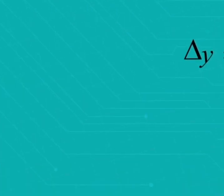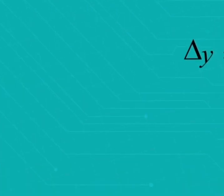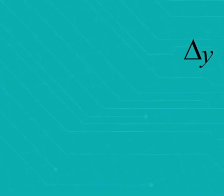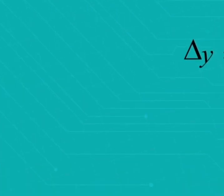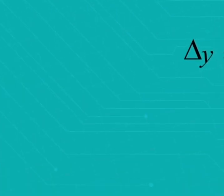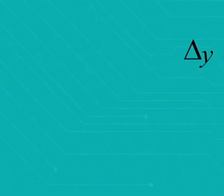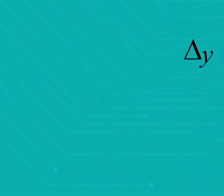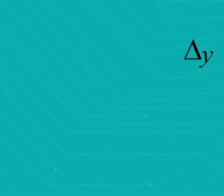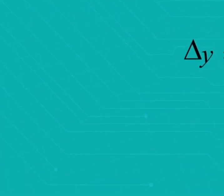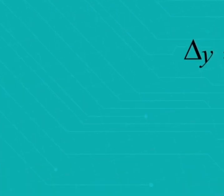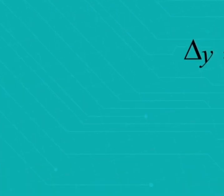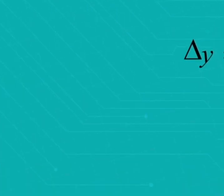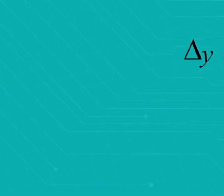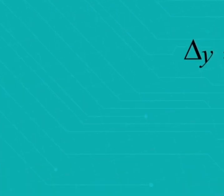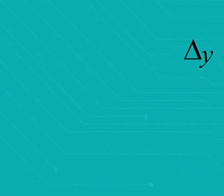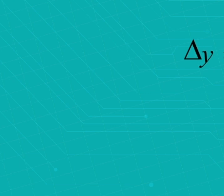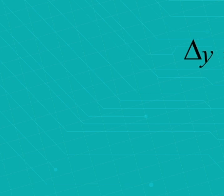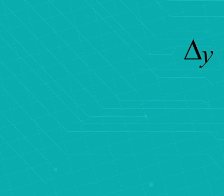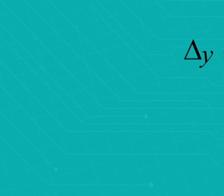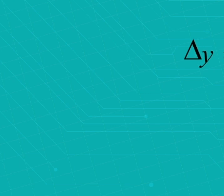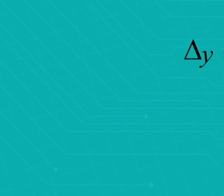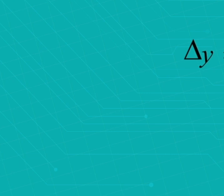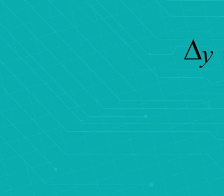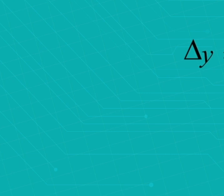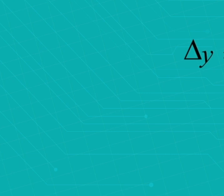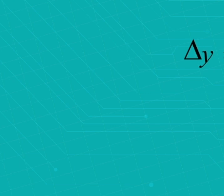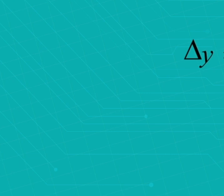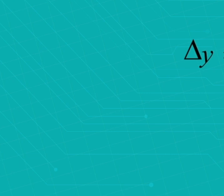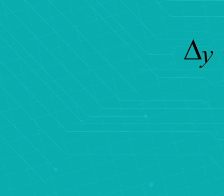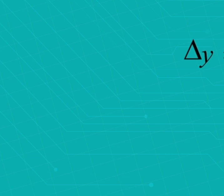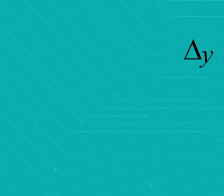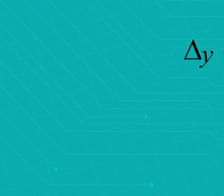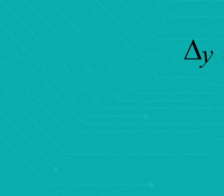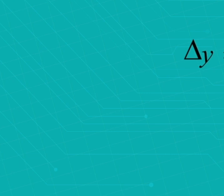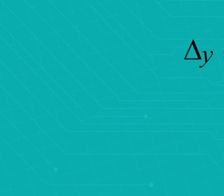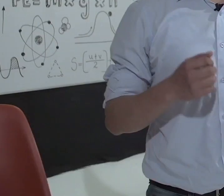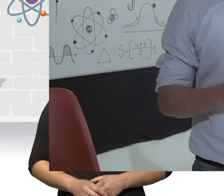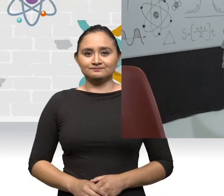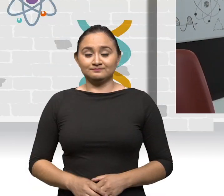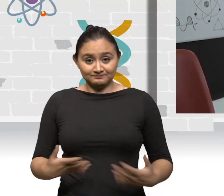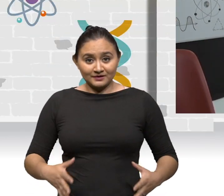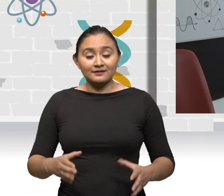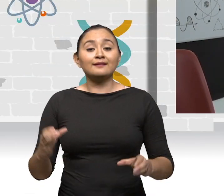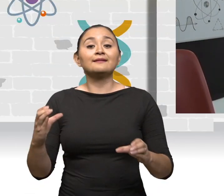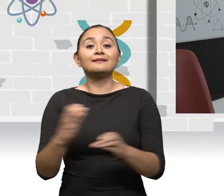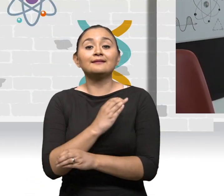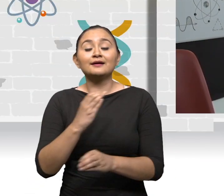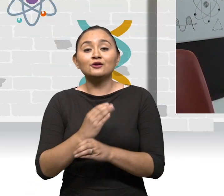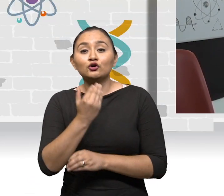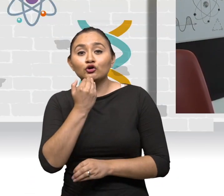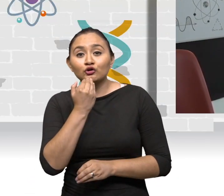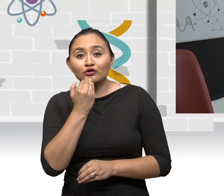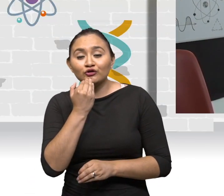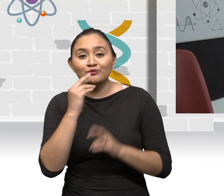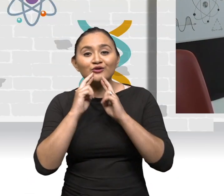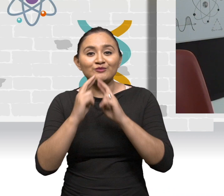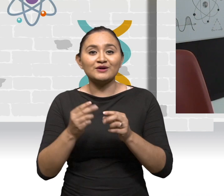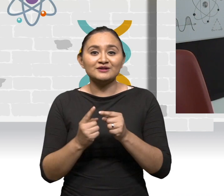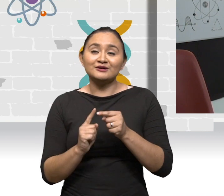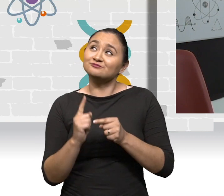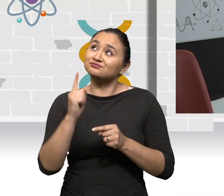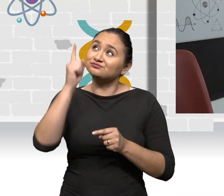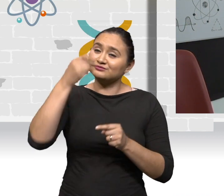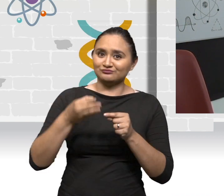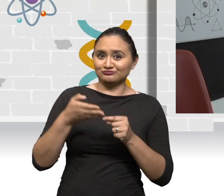al cuadrado de 45, todo sobre 2 por 9,8. Realizando los cálculos, esto nos da una